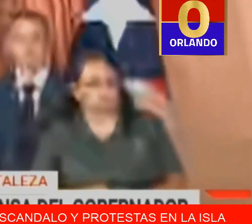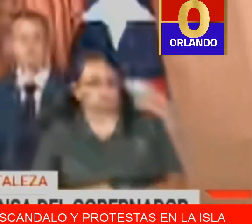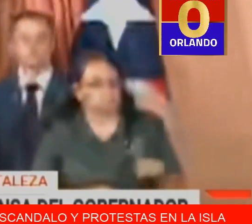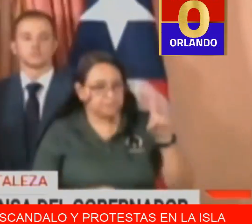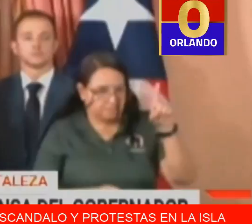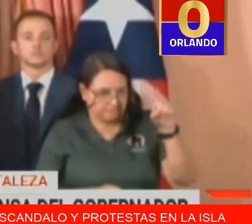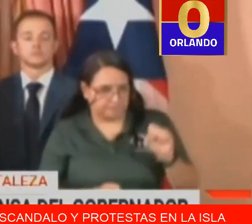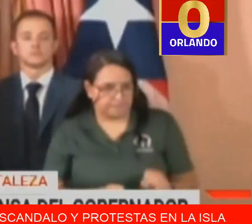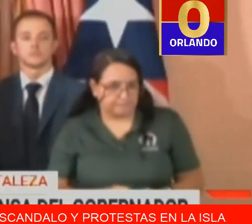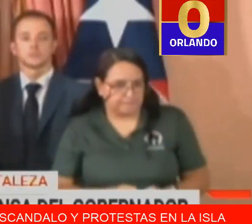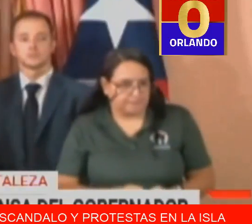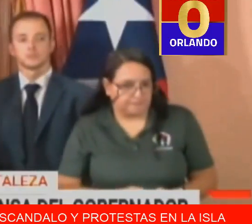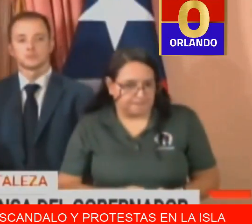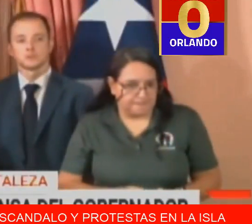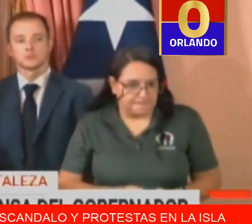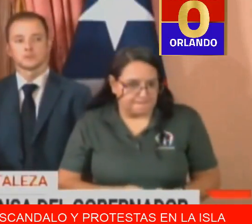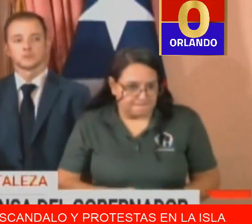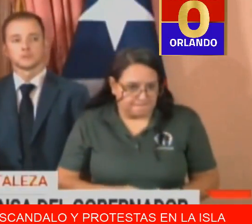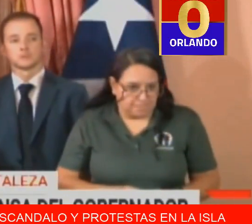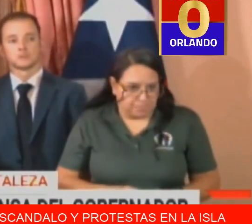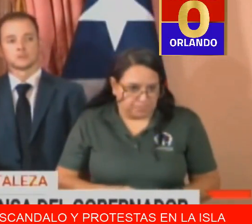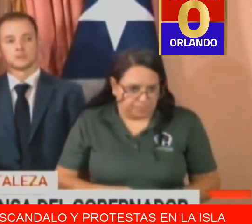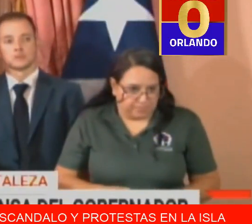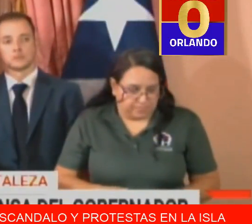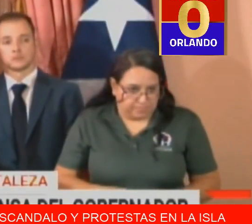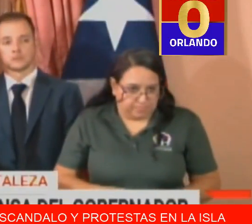Adelante, Weekly Journal.